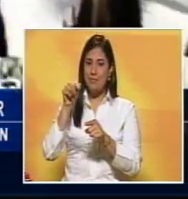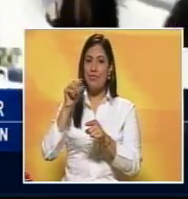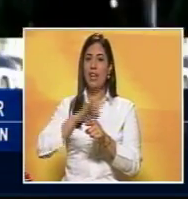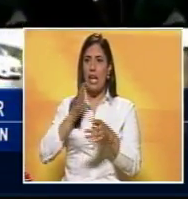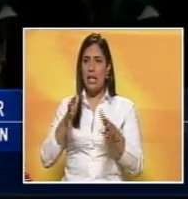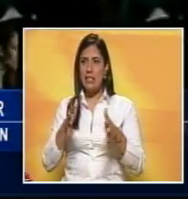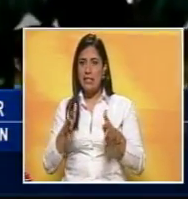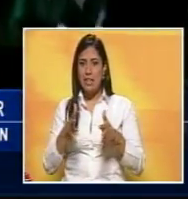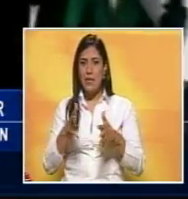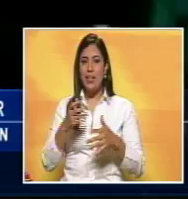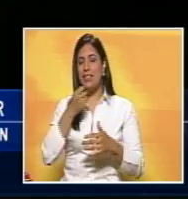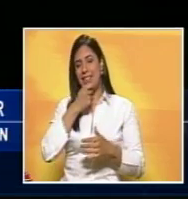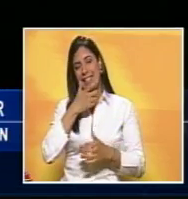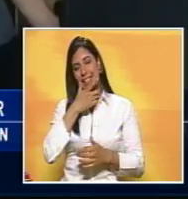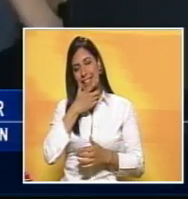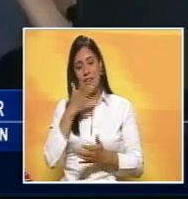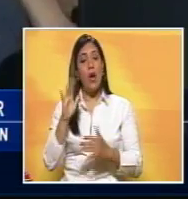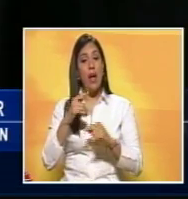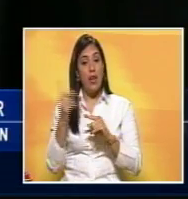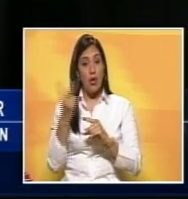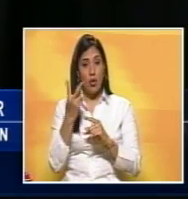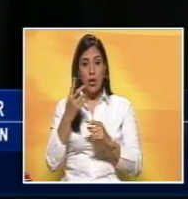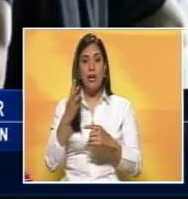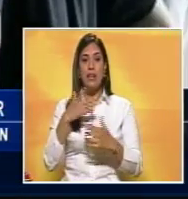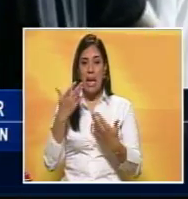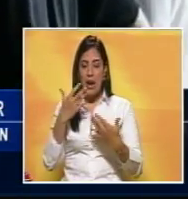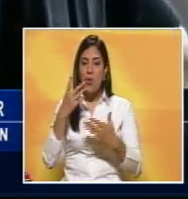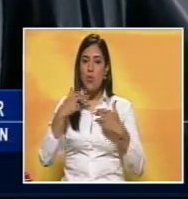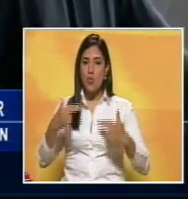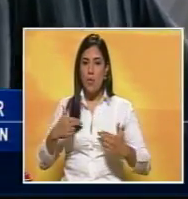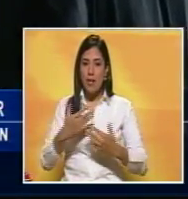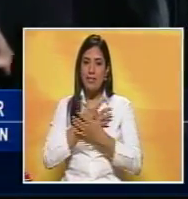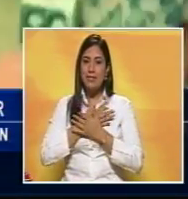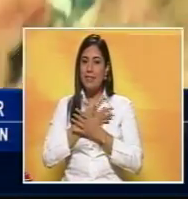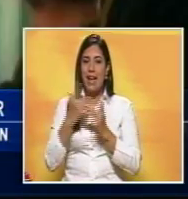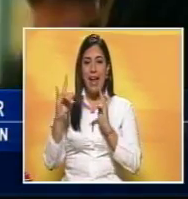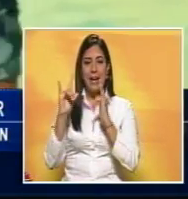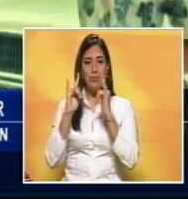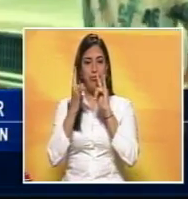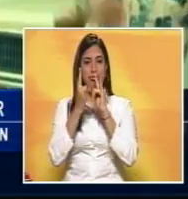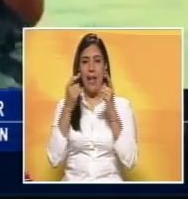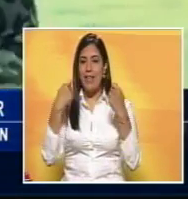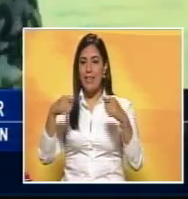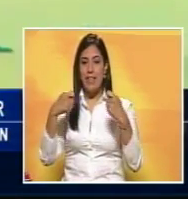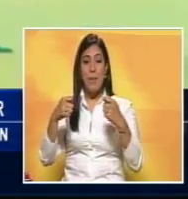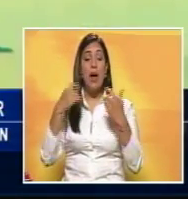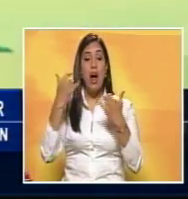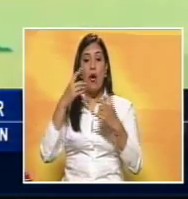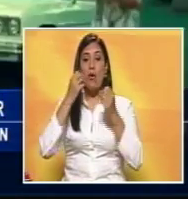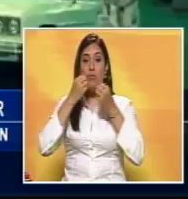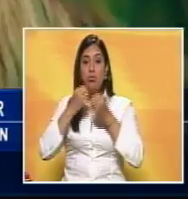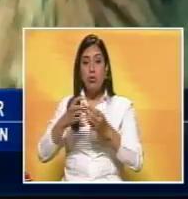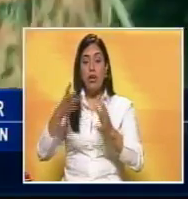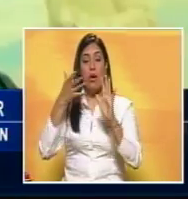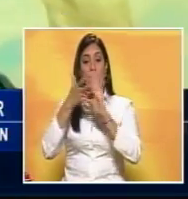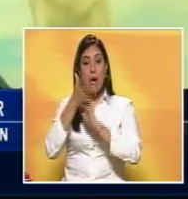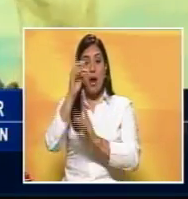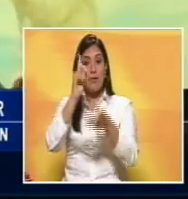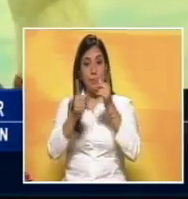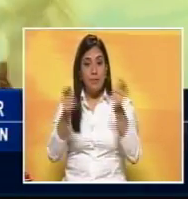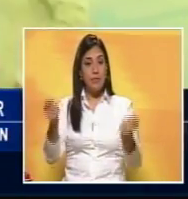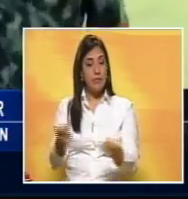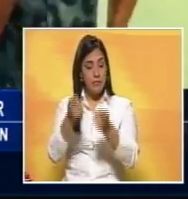estaba nervioso y fue lindo. Ambos se mostraron más humanos y enamorados. El reportaje se volvió viral en las redes sociales por